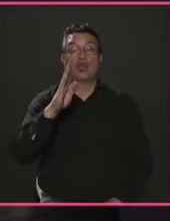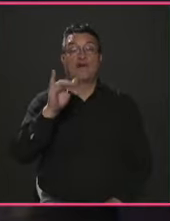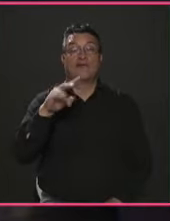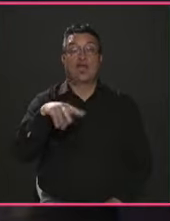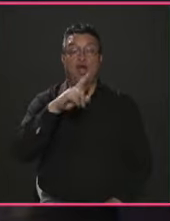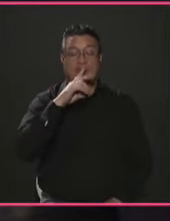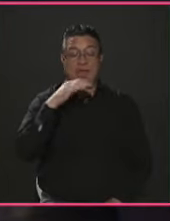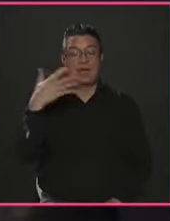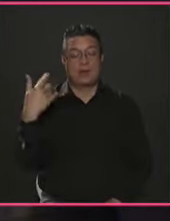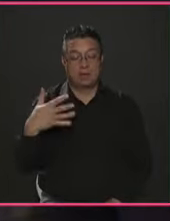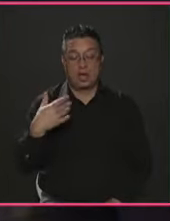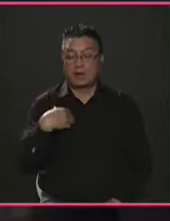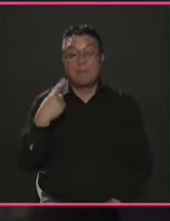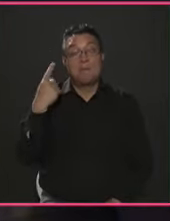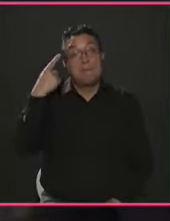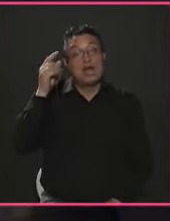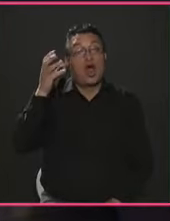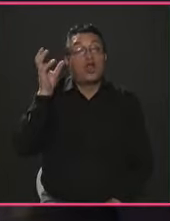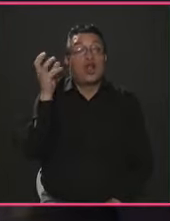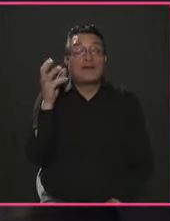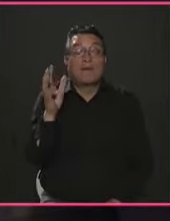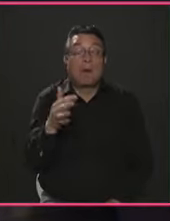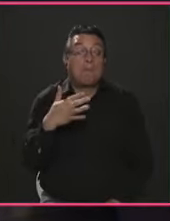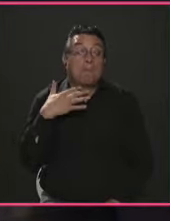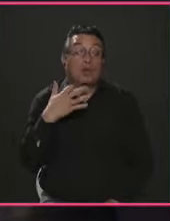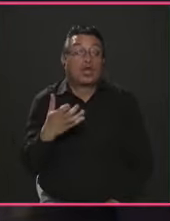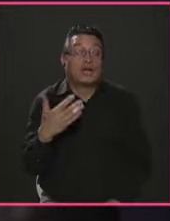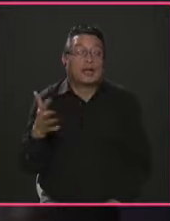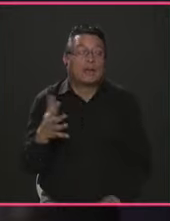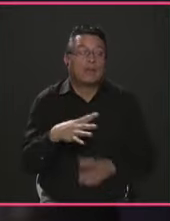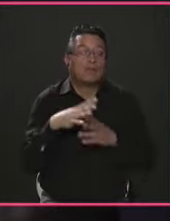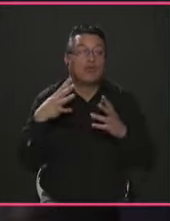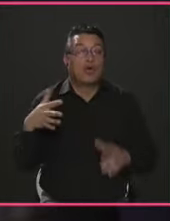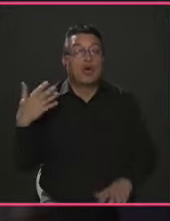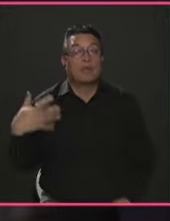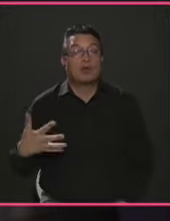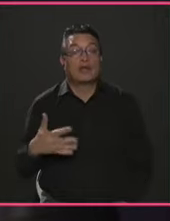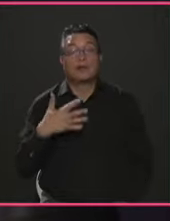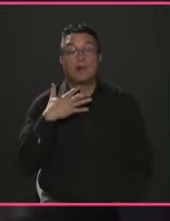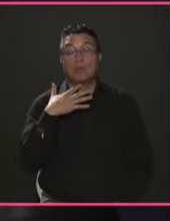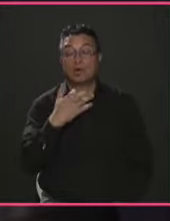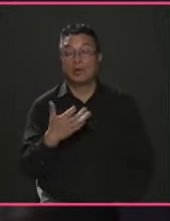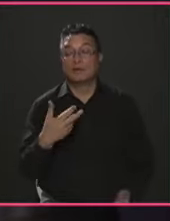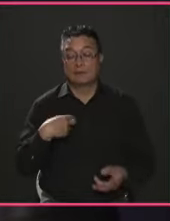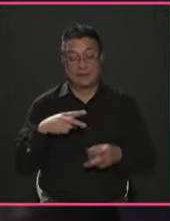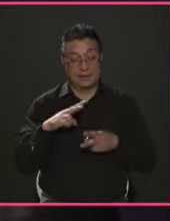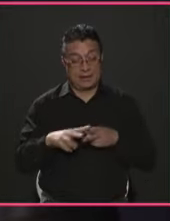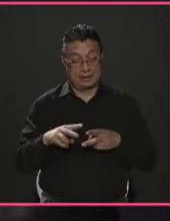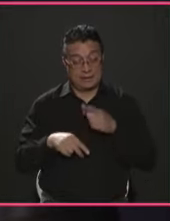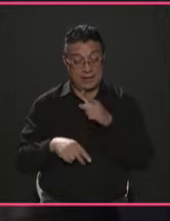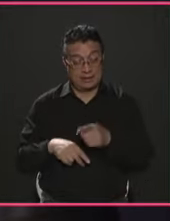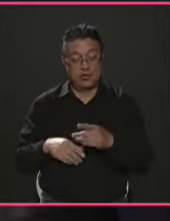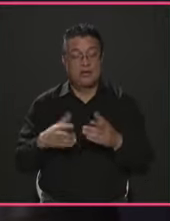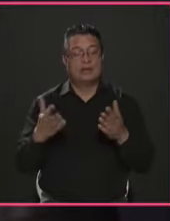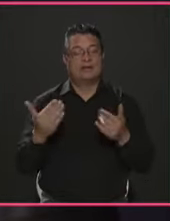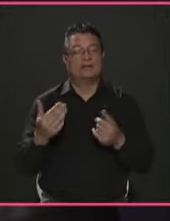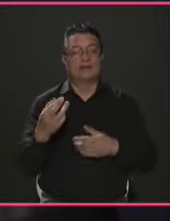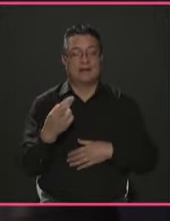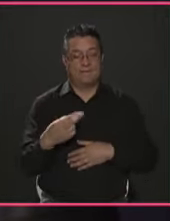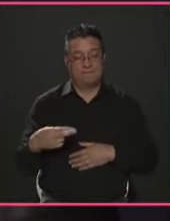no sabemos por qué son tan importantes y para hacer eso necesitamos